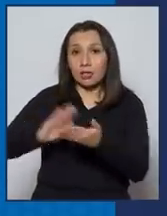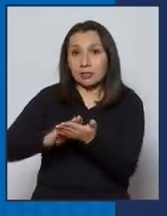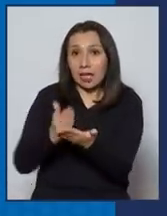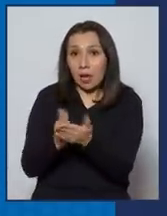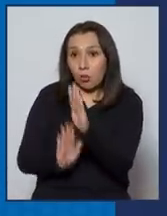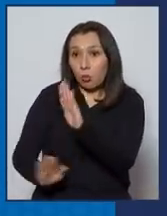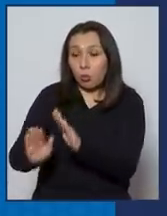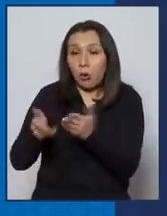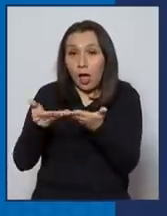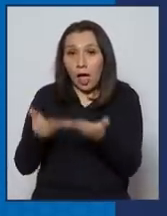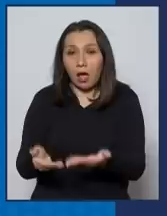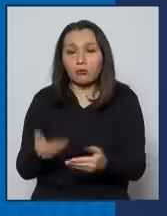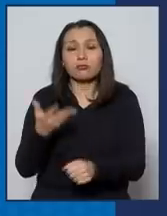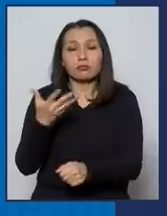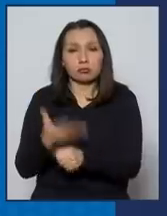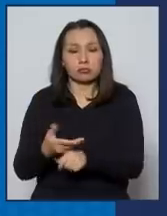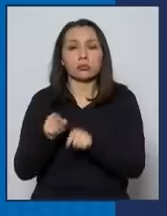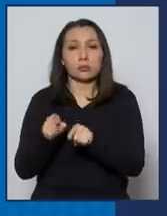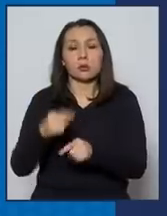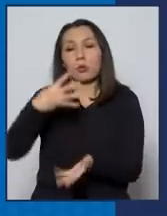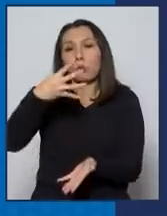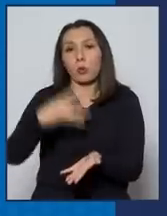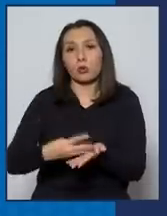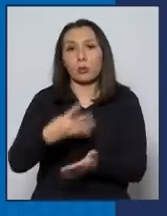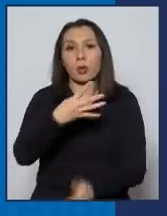de hoy ya existen